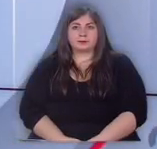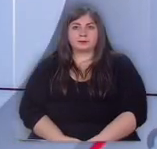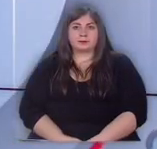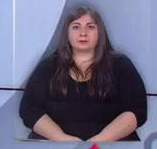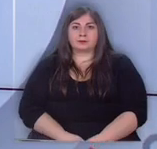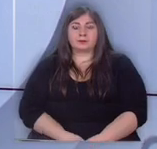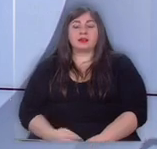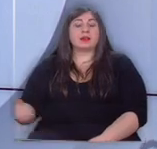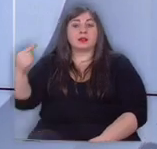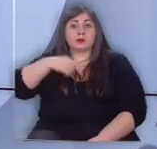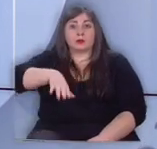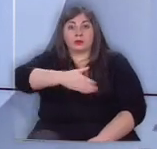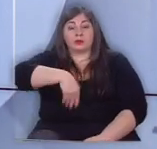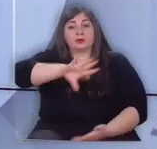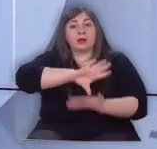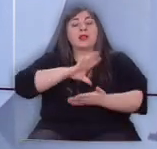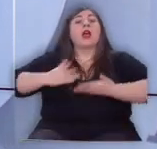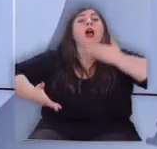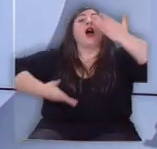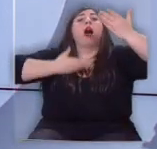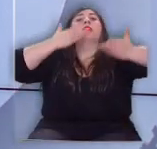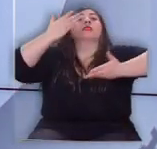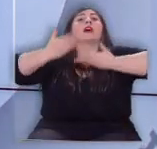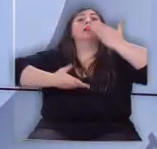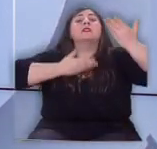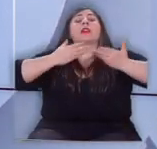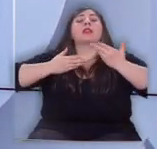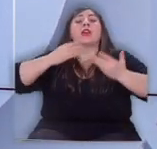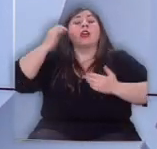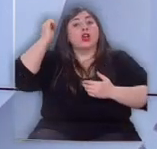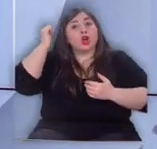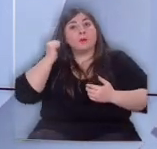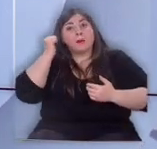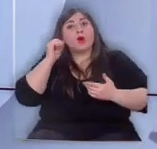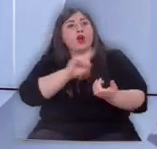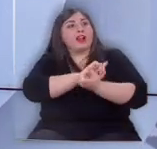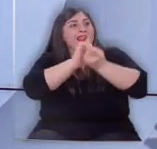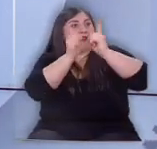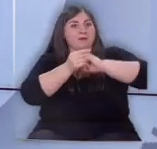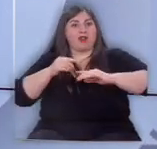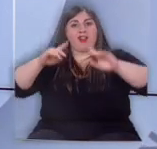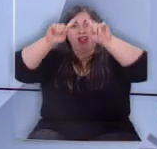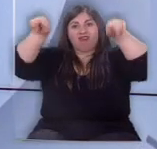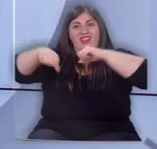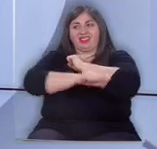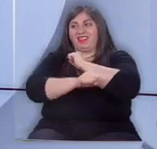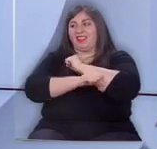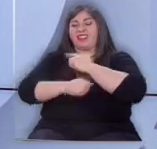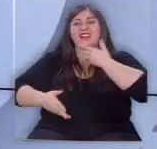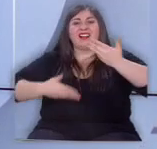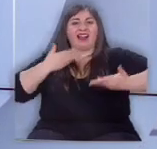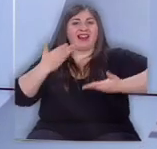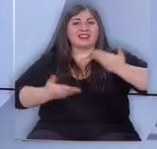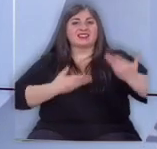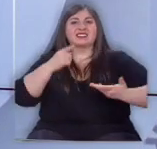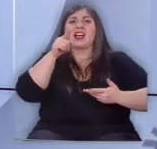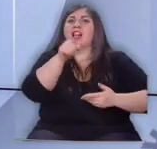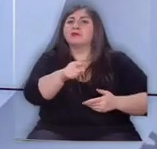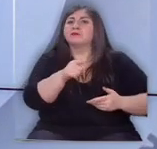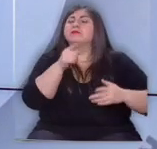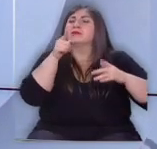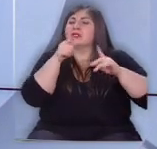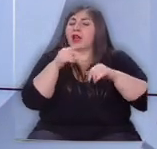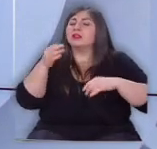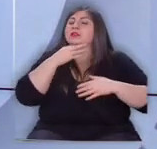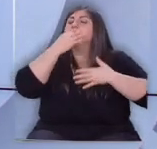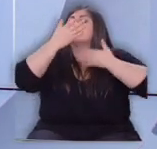Y de regreso a nuestro país, una soprano de Copiapó cambió los grandes escenarios por la ventana de su casa. Desde este lugar, en medio de su cuarentena preventiva,